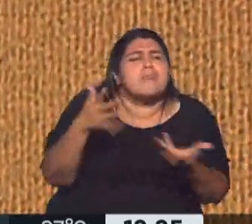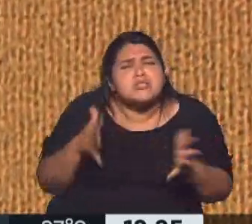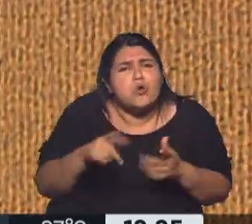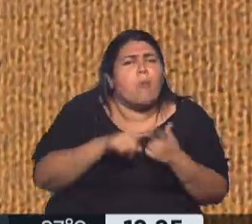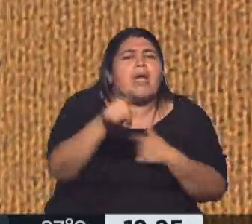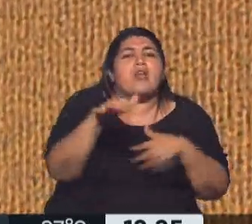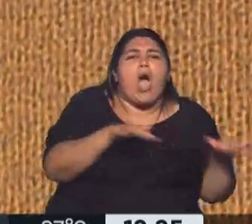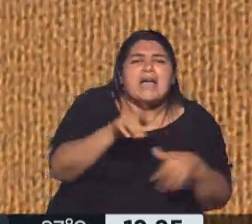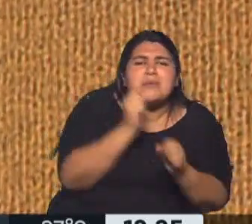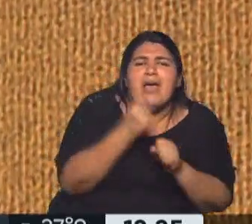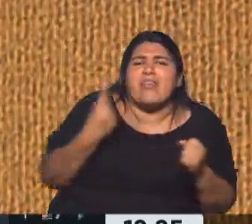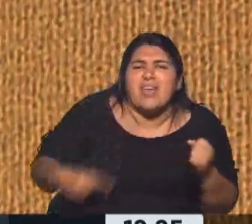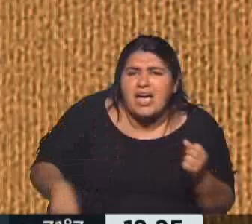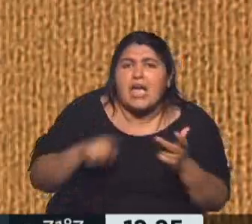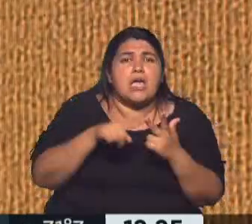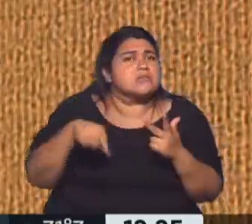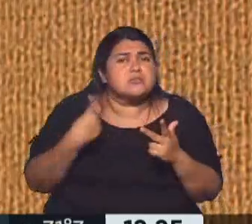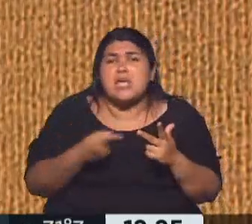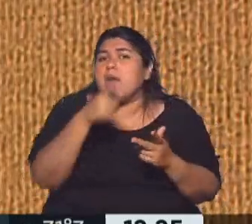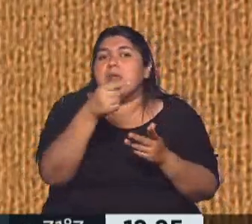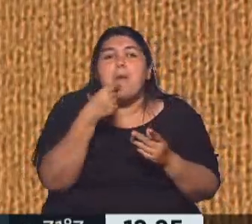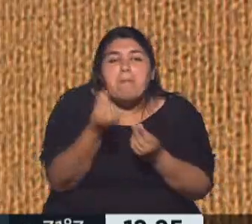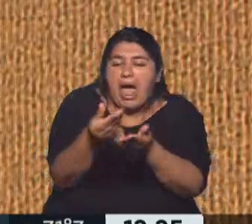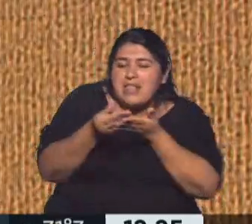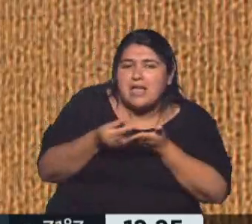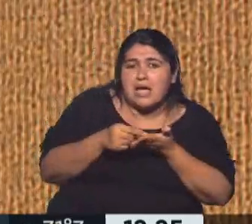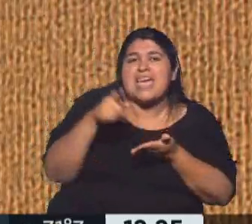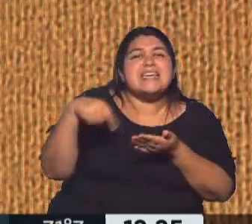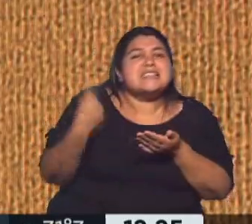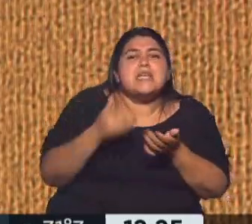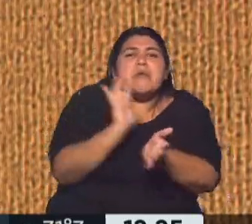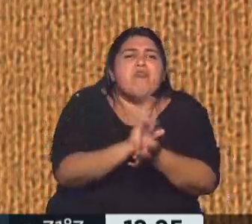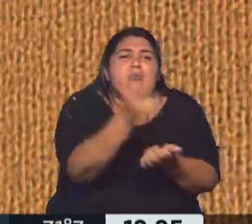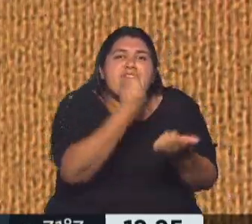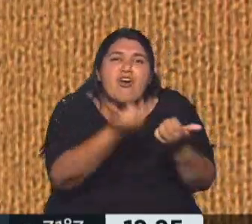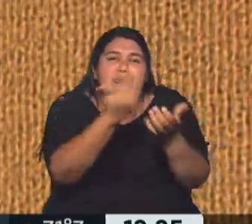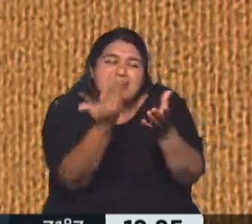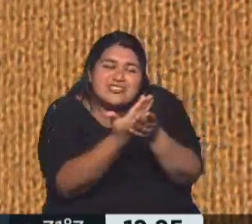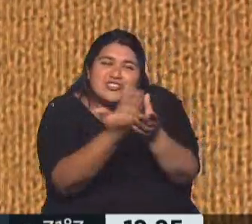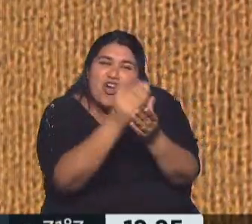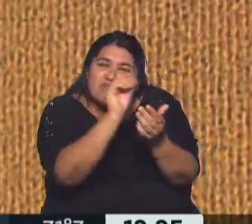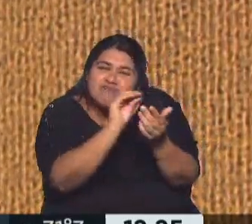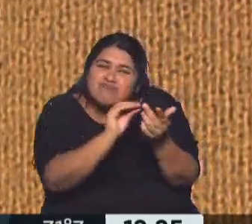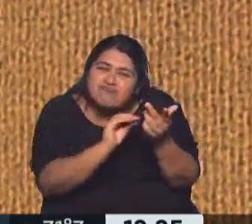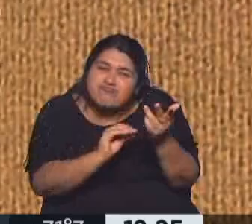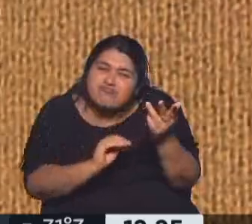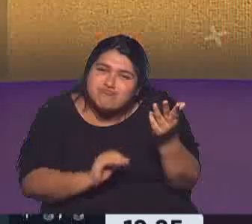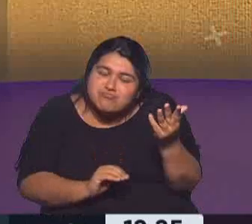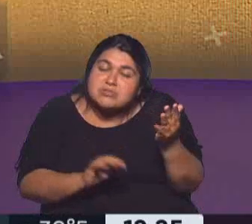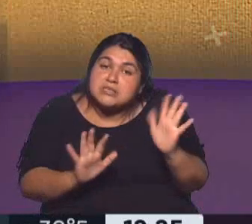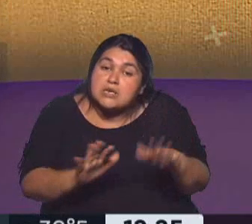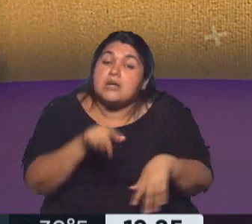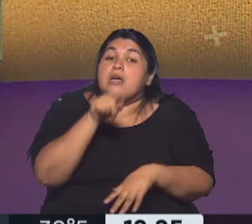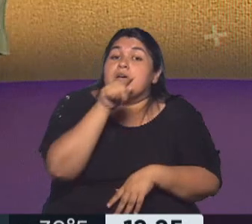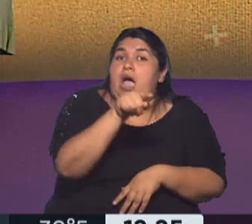es tu actividad, qué es lo que haces, qué quieres hacer con esa plata. Te hacen una carpetita. Y si pedís mucha plata, se hace una carpeta más gorda. Bueno,